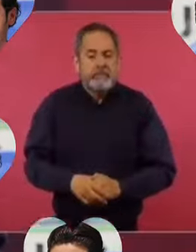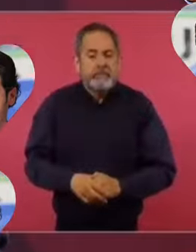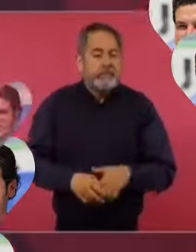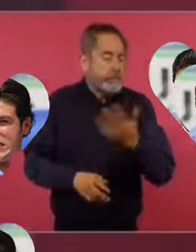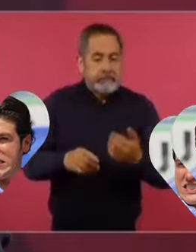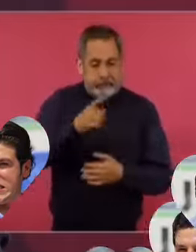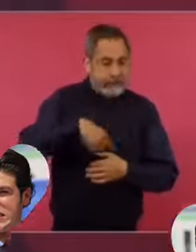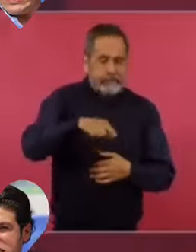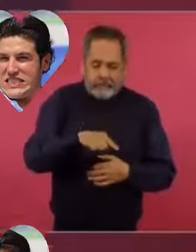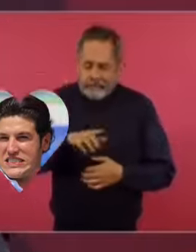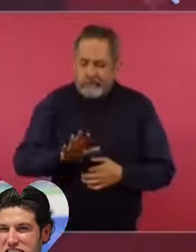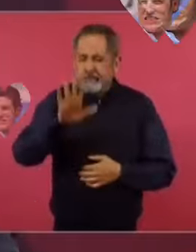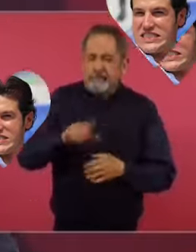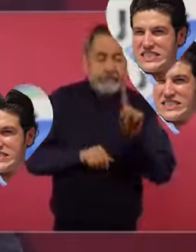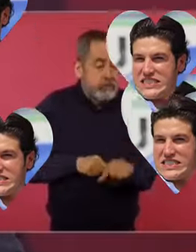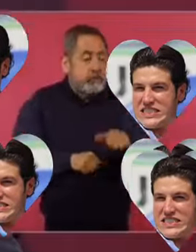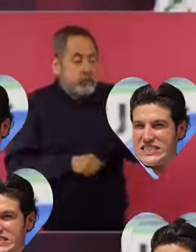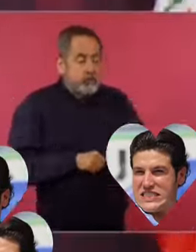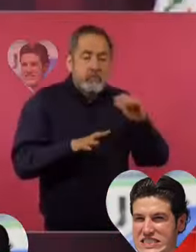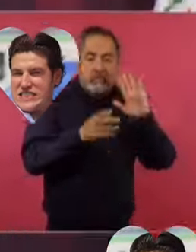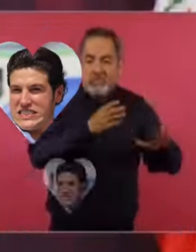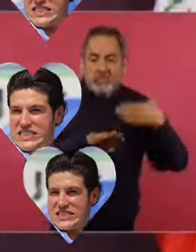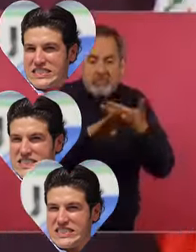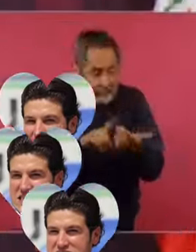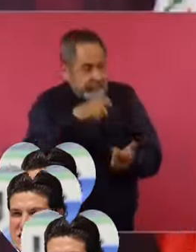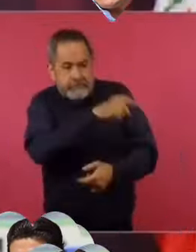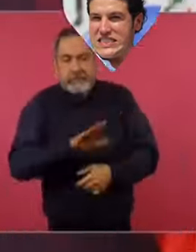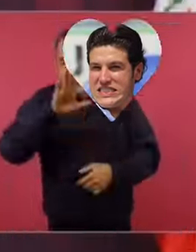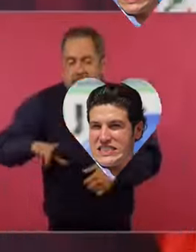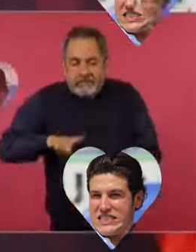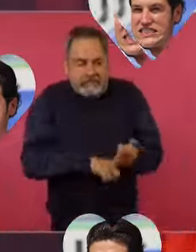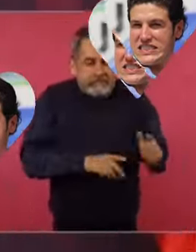se presume vienen de otras instancias de gobierno